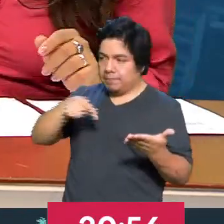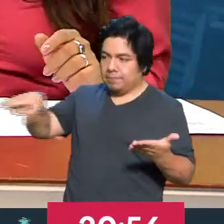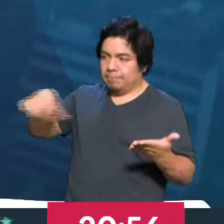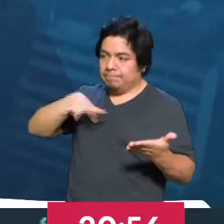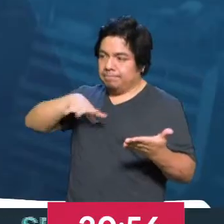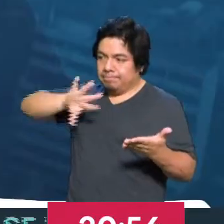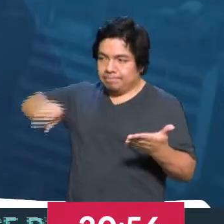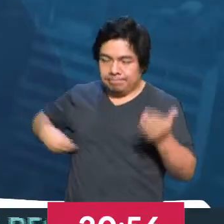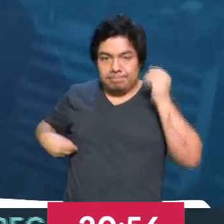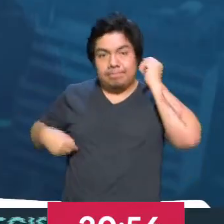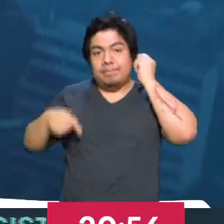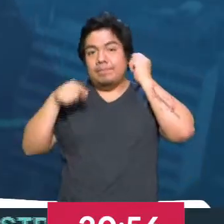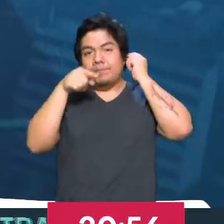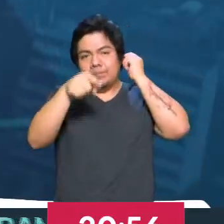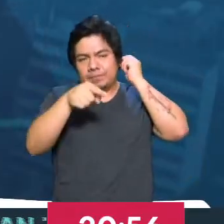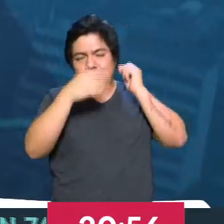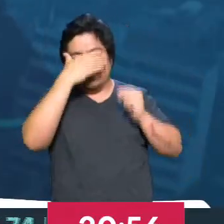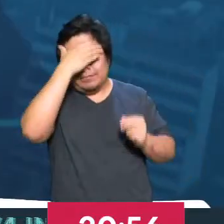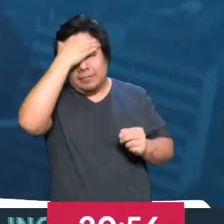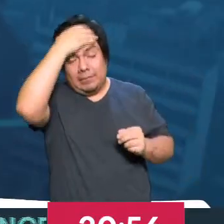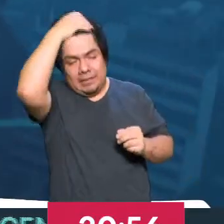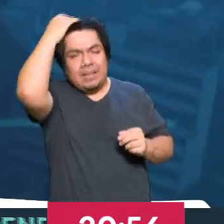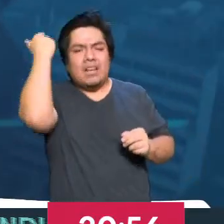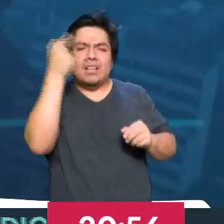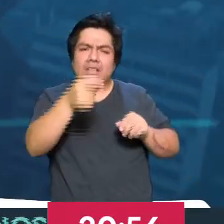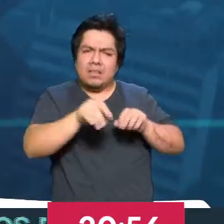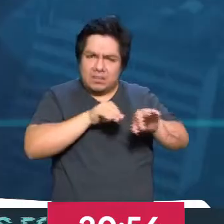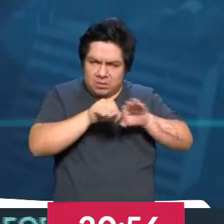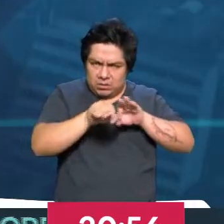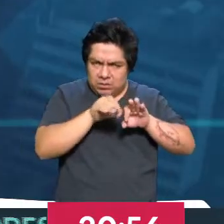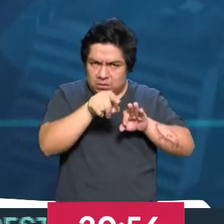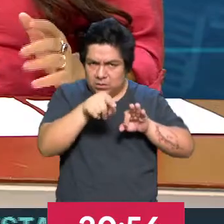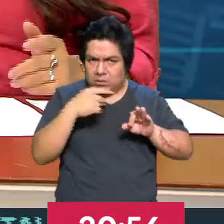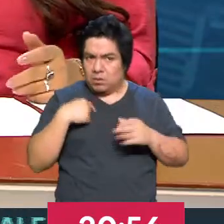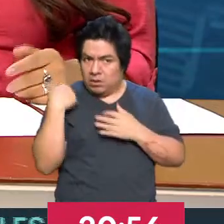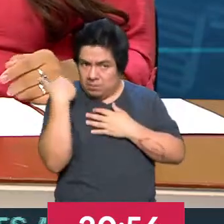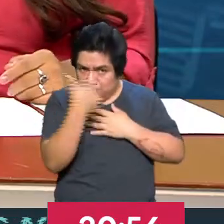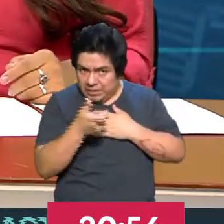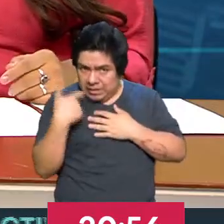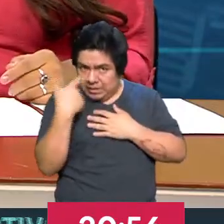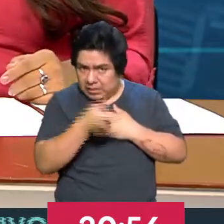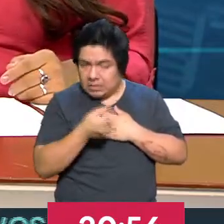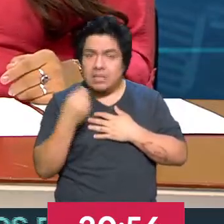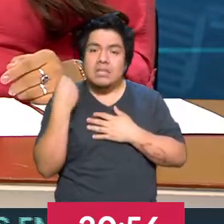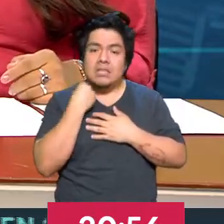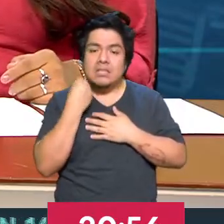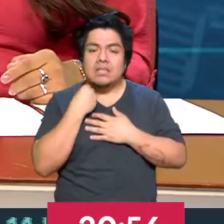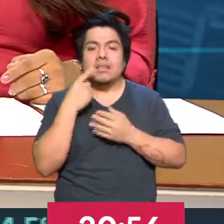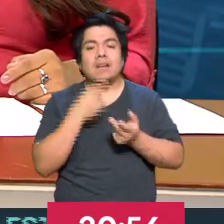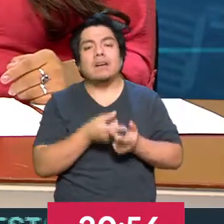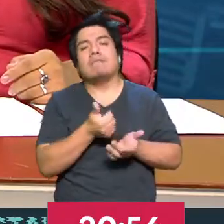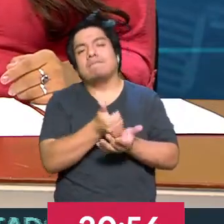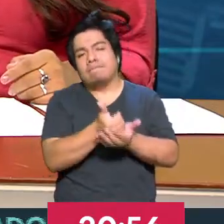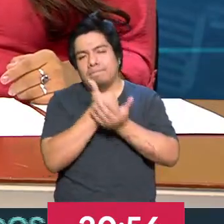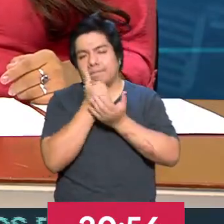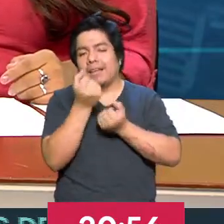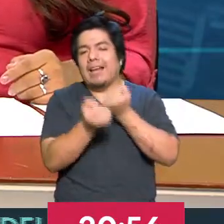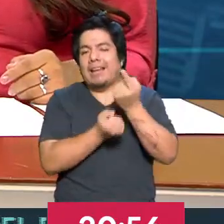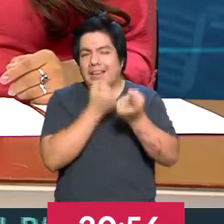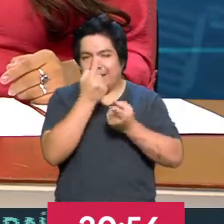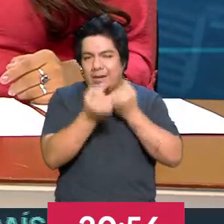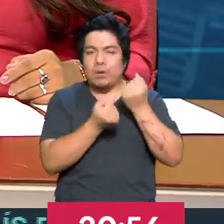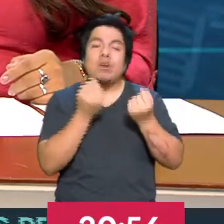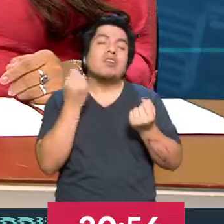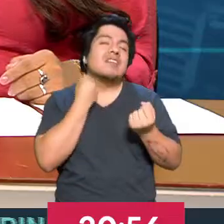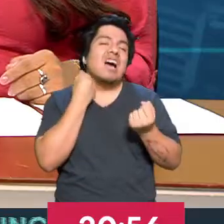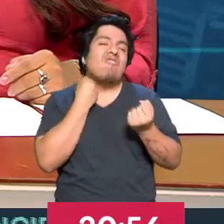proceso lo has llevado legalmente tú por tu parte, con tus medios? Con mis medios, y bueno, traigo el soporte de algunos despachos de abogados